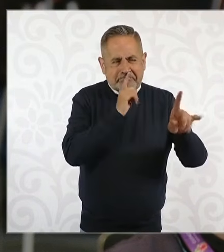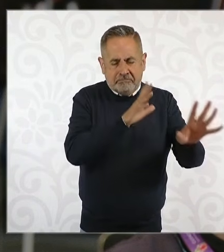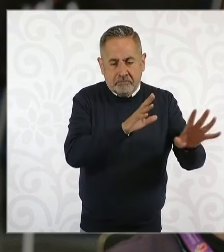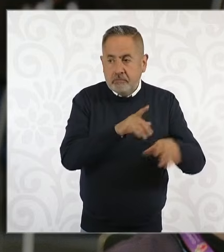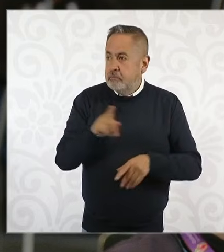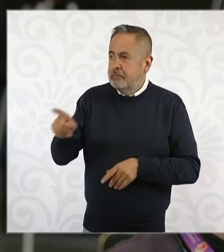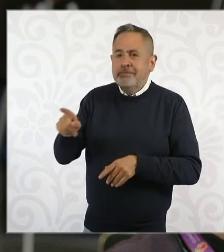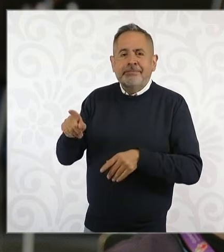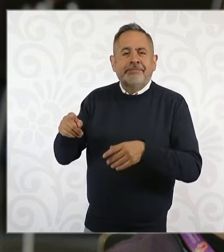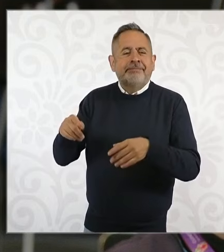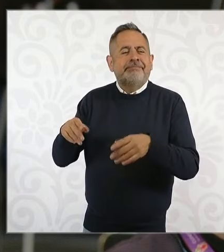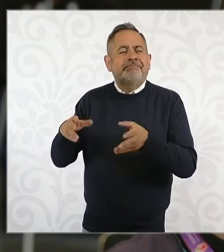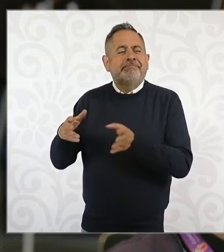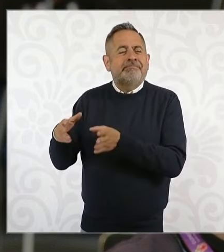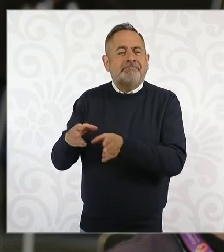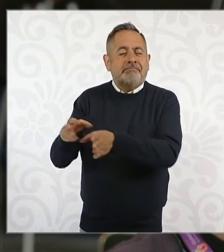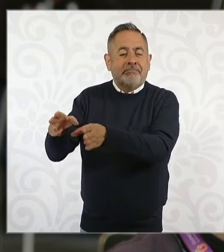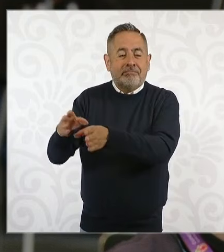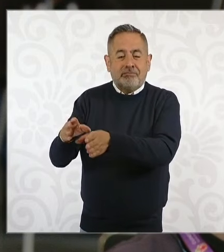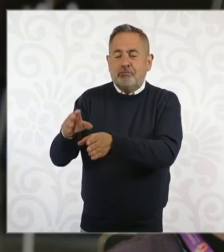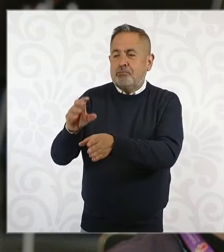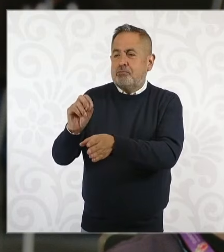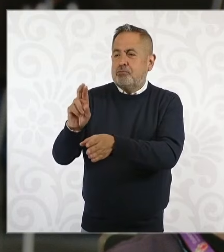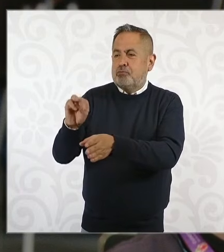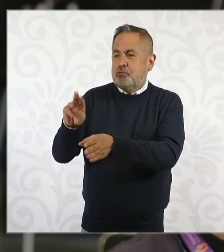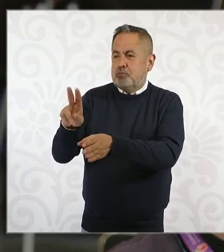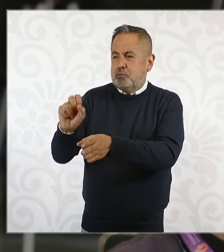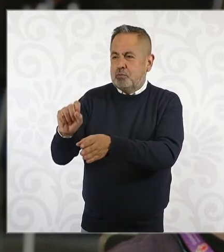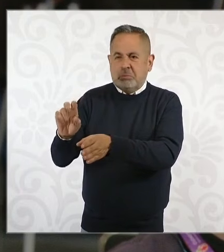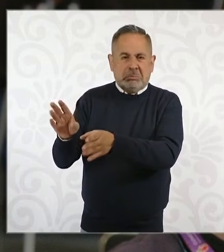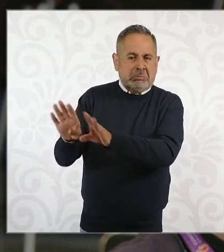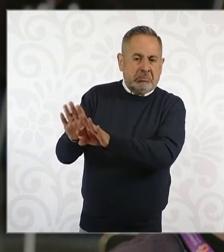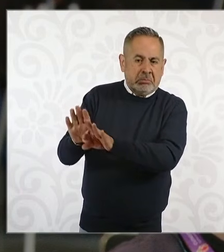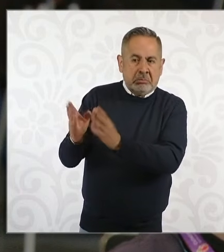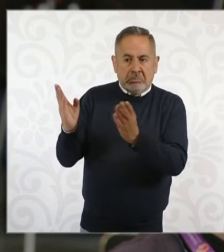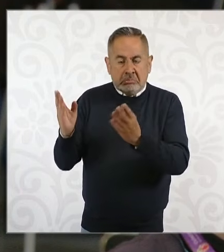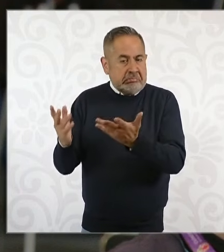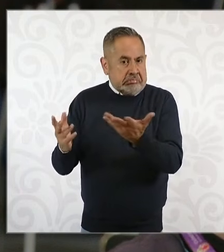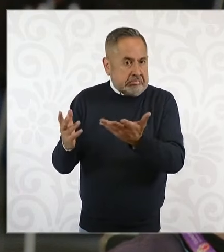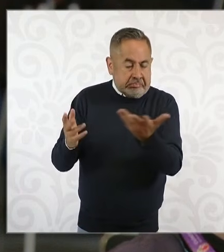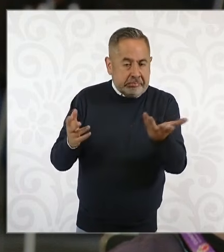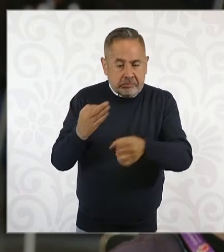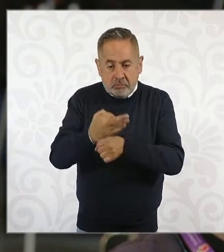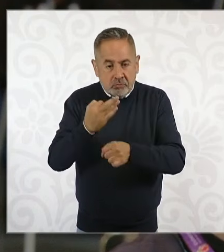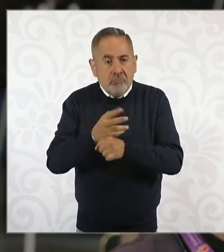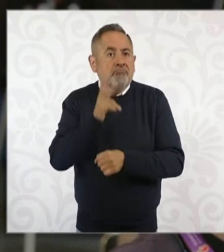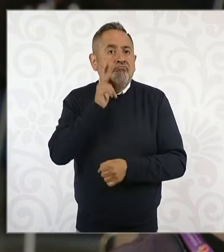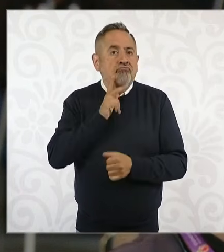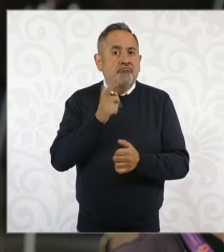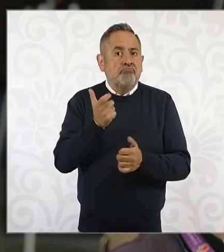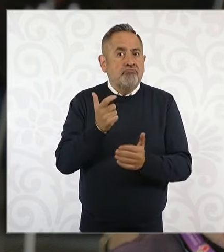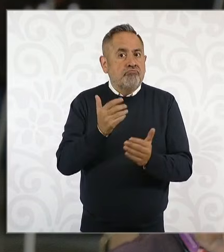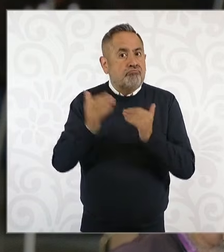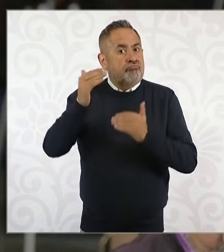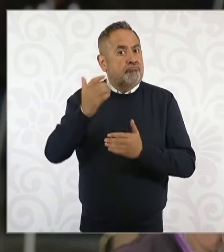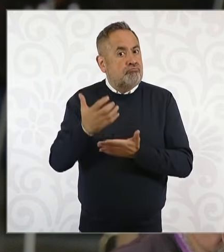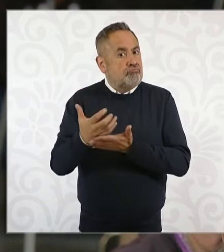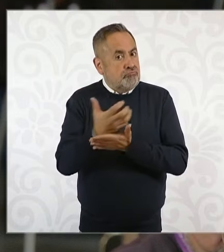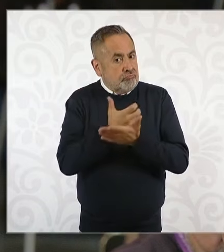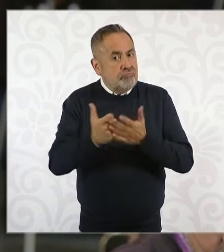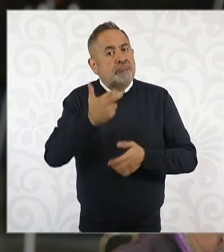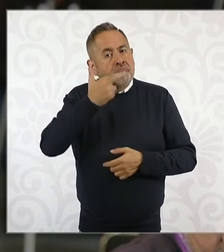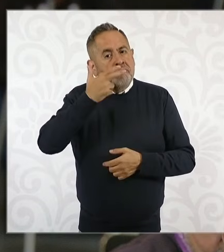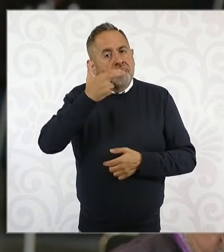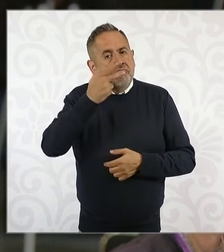estrecho de Hormuz. A mí me gustaría saber si le han indicado, le han entregado algún informe acerca de las